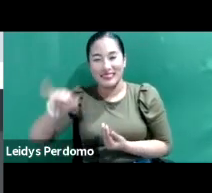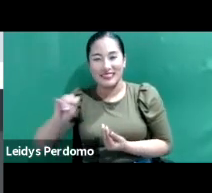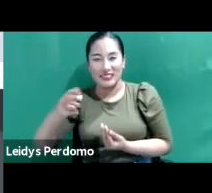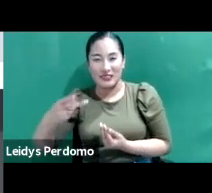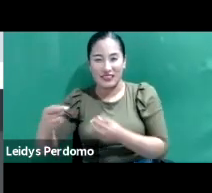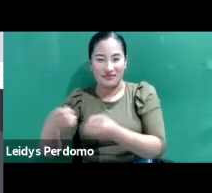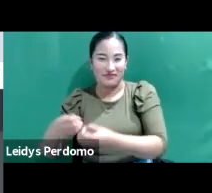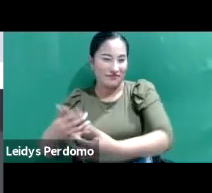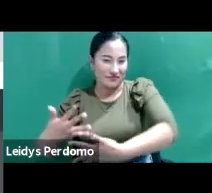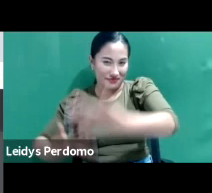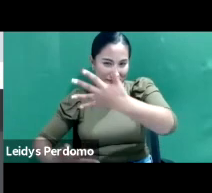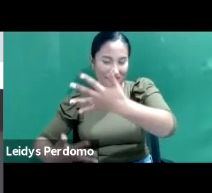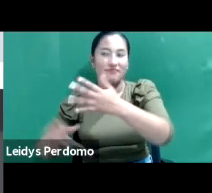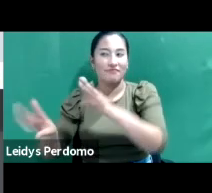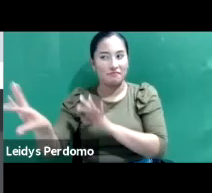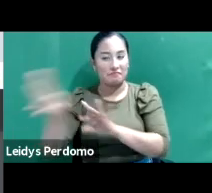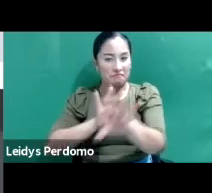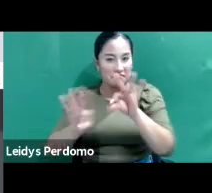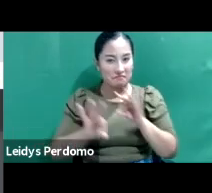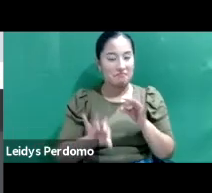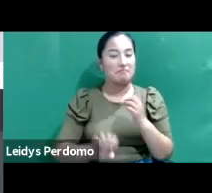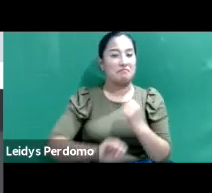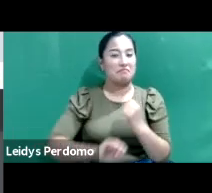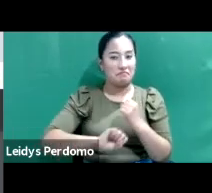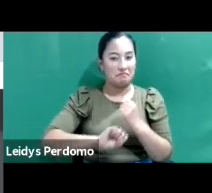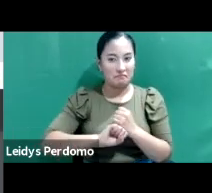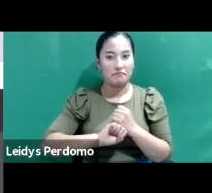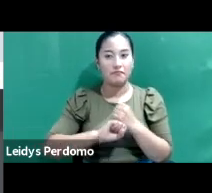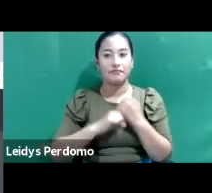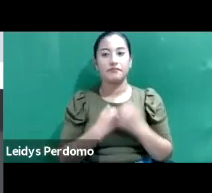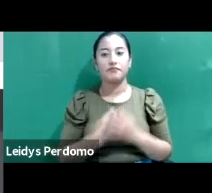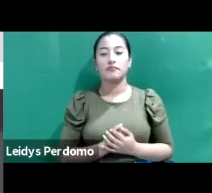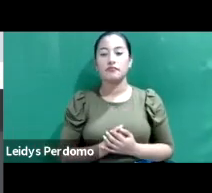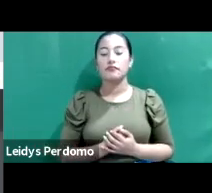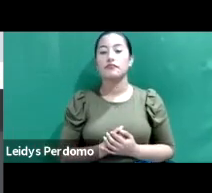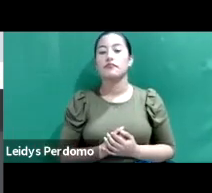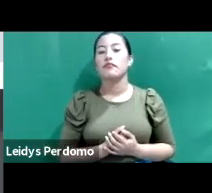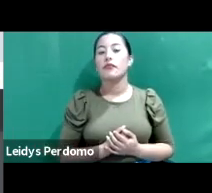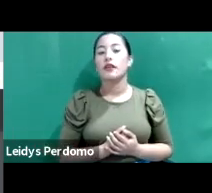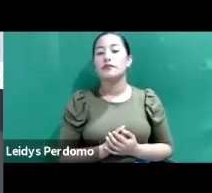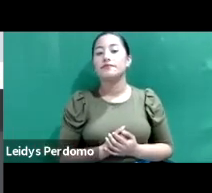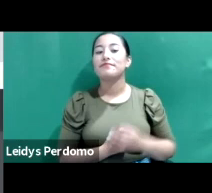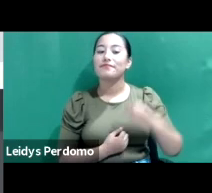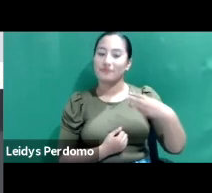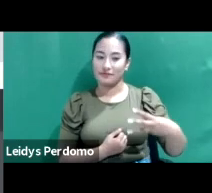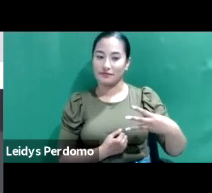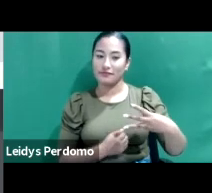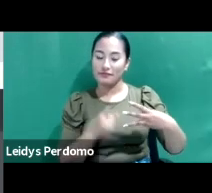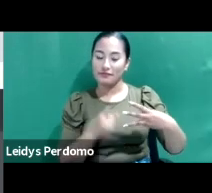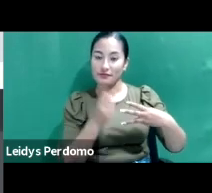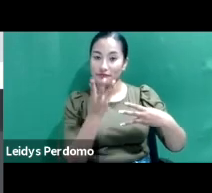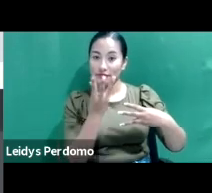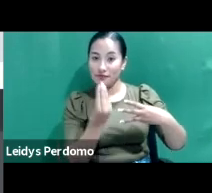no se desarticularía pues como del proceso emocional. Entonces vamos a trabajar como tres grandes componentes